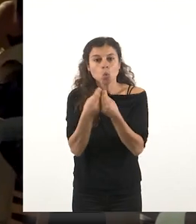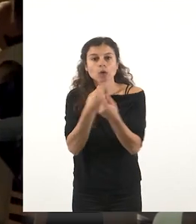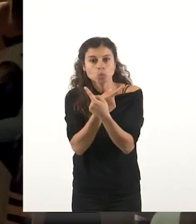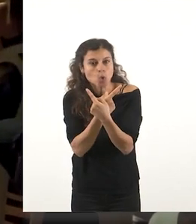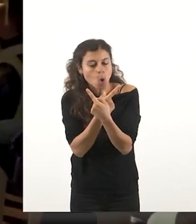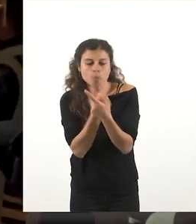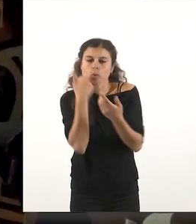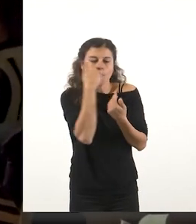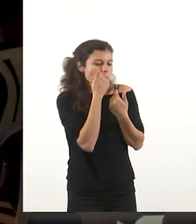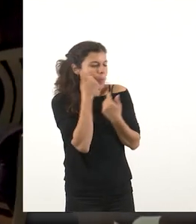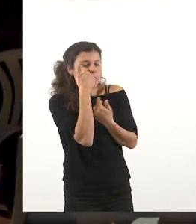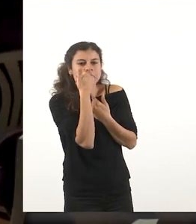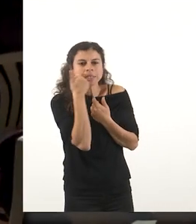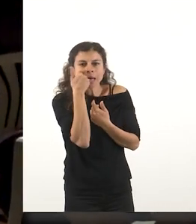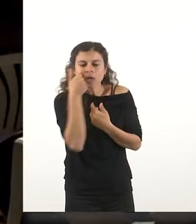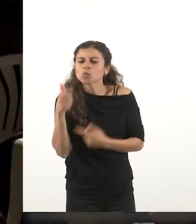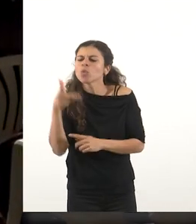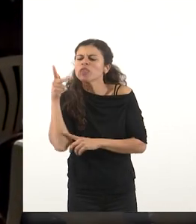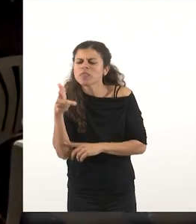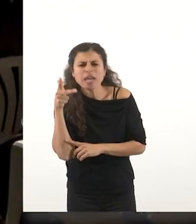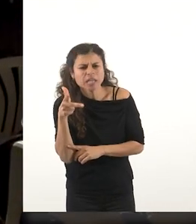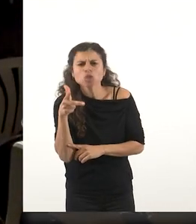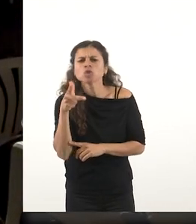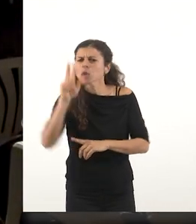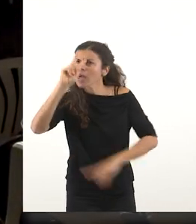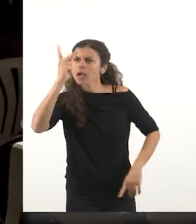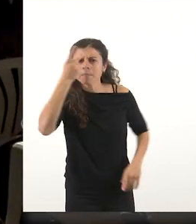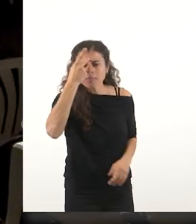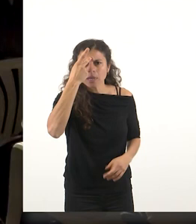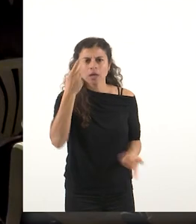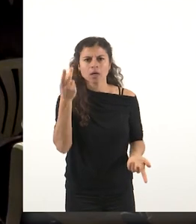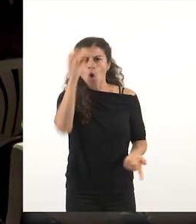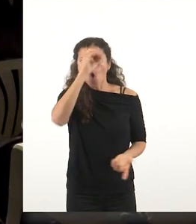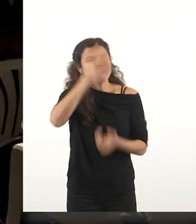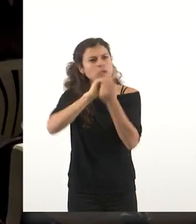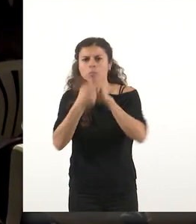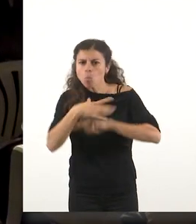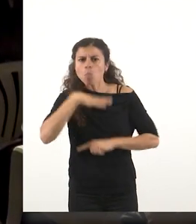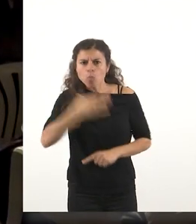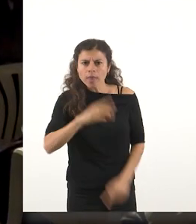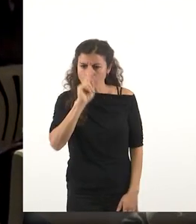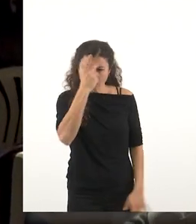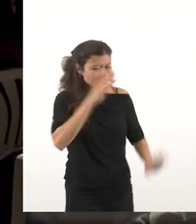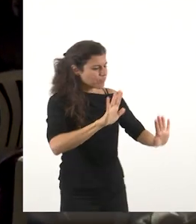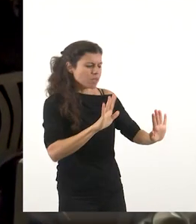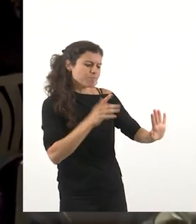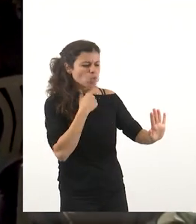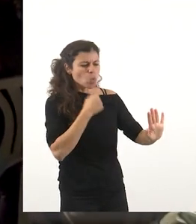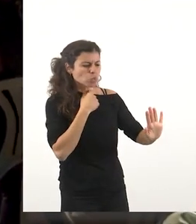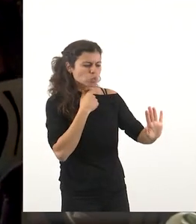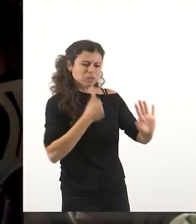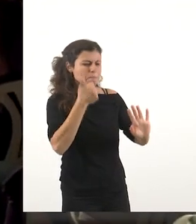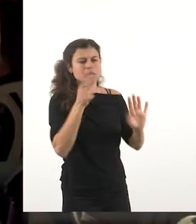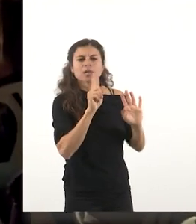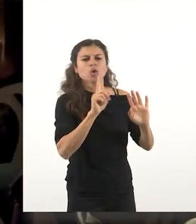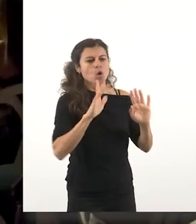derecho humano de, en ese momento, cambiar de opinión, cariño. Cambiar de opinión porque dices, oye, que no me está gustando ya, que me estoy confundiendo, que